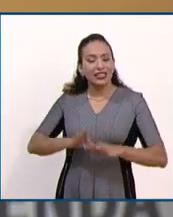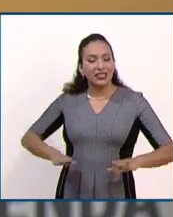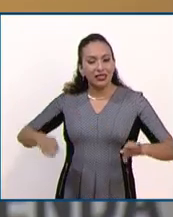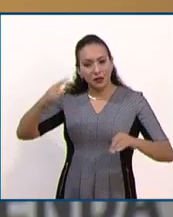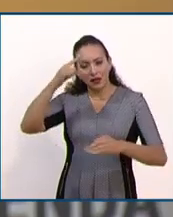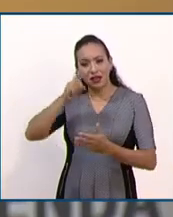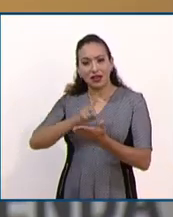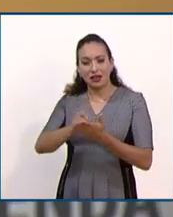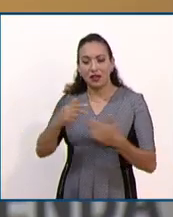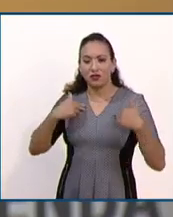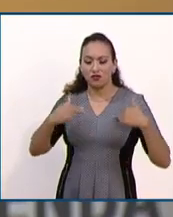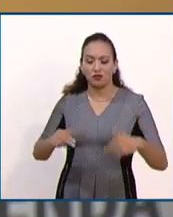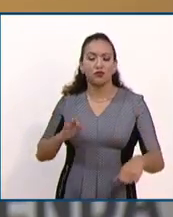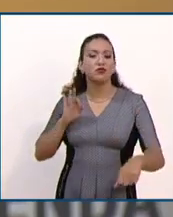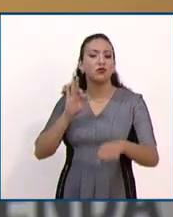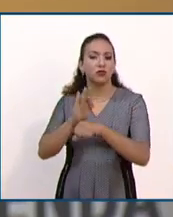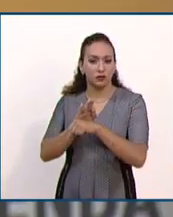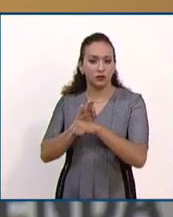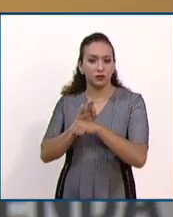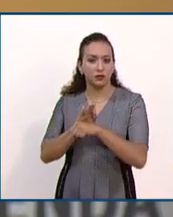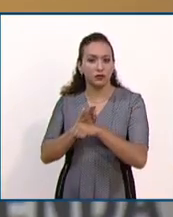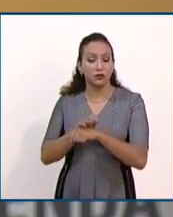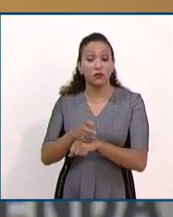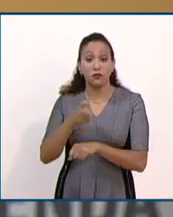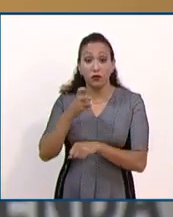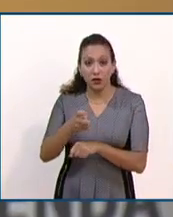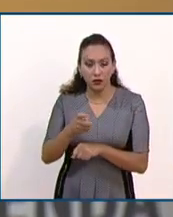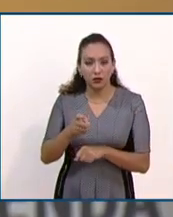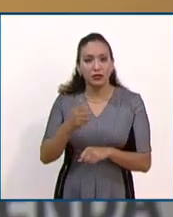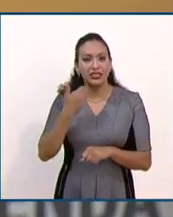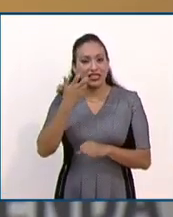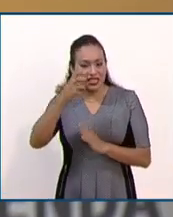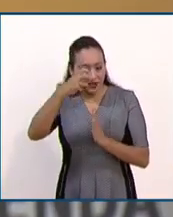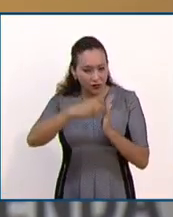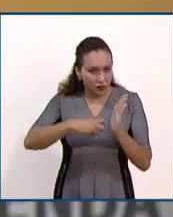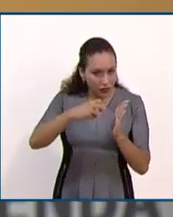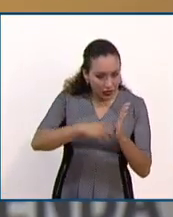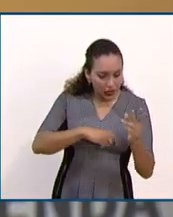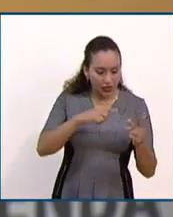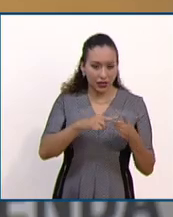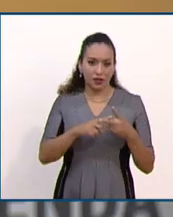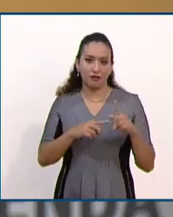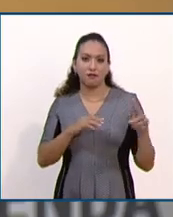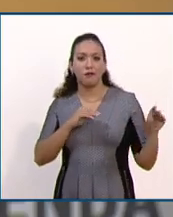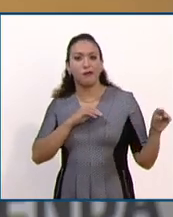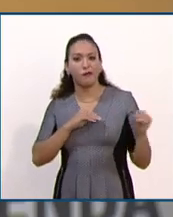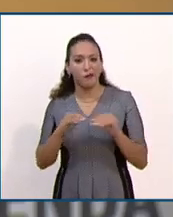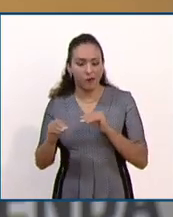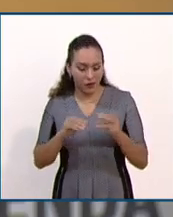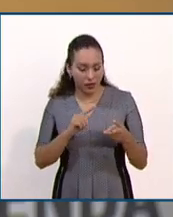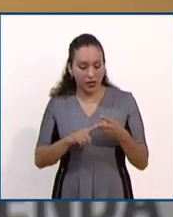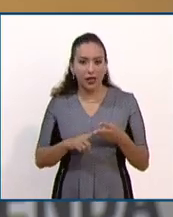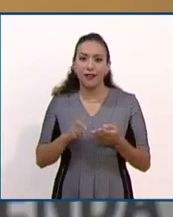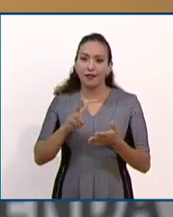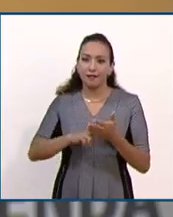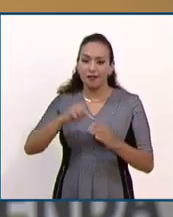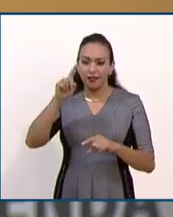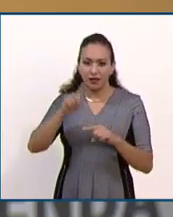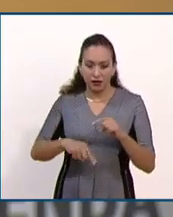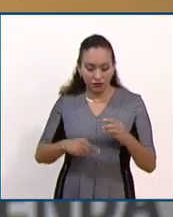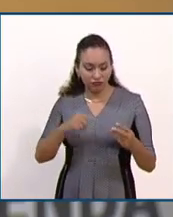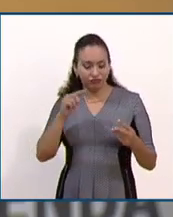los derechos humanos. De ahí que cualquier medida que pretenda neutralizarlo o